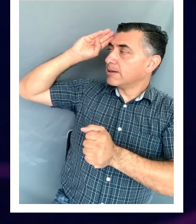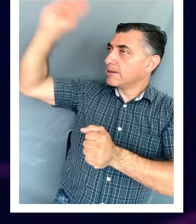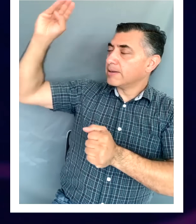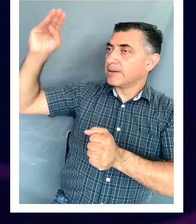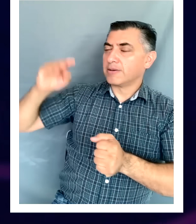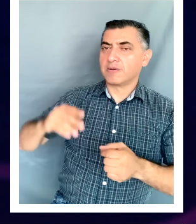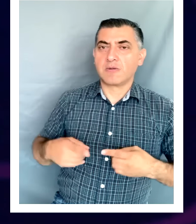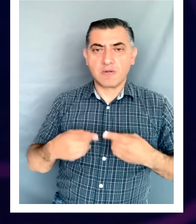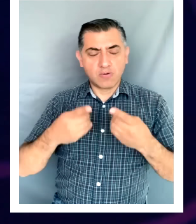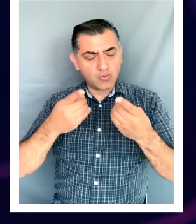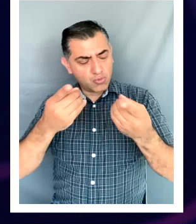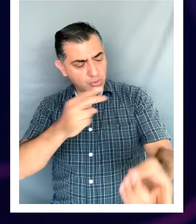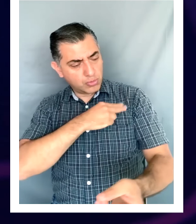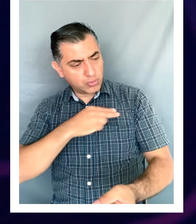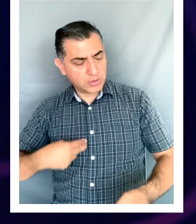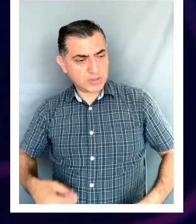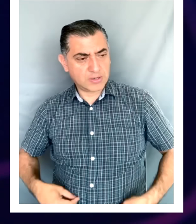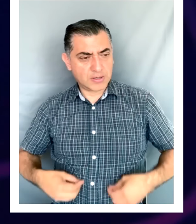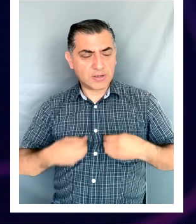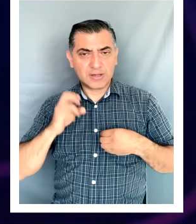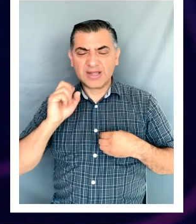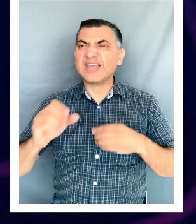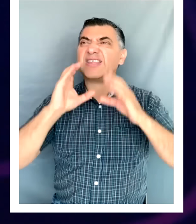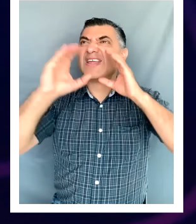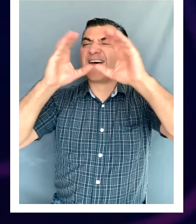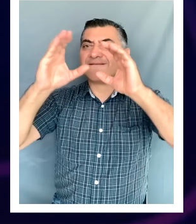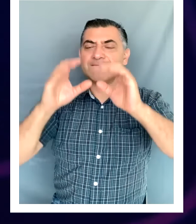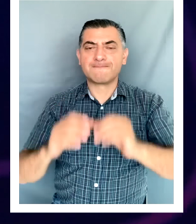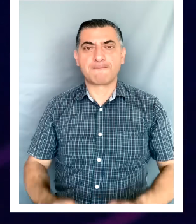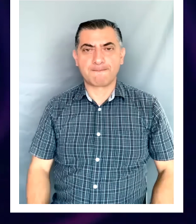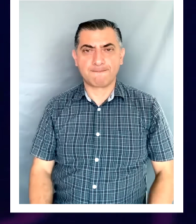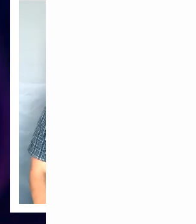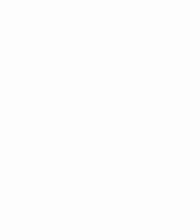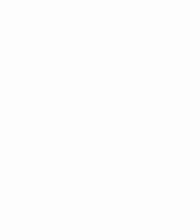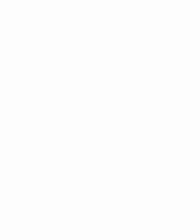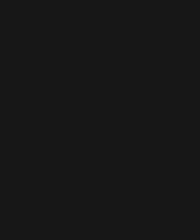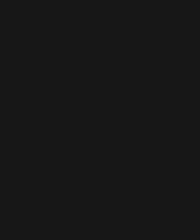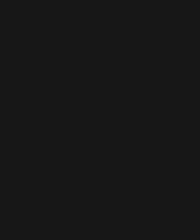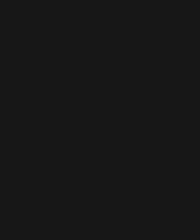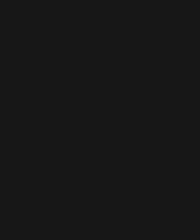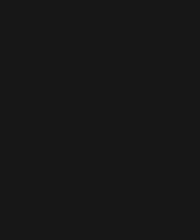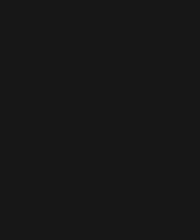completamente a él a través de esta alabanza Cantemos juntos al señor